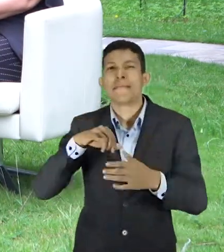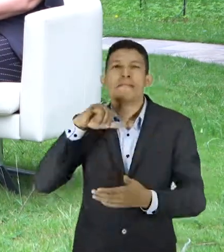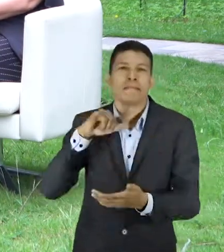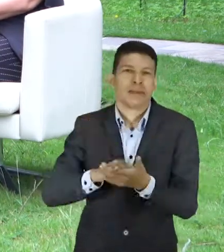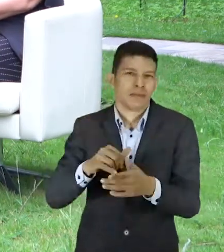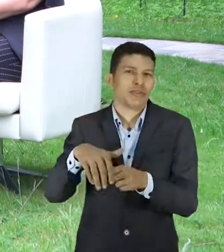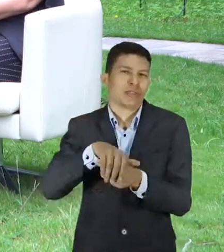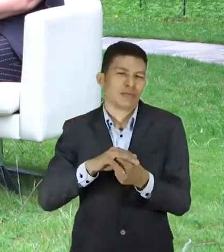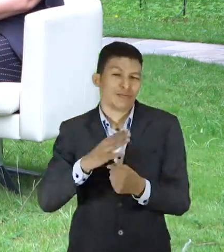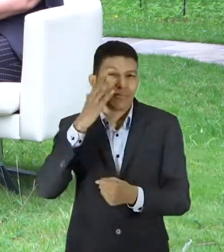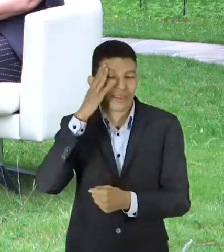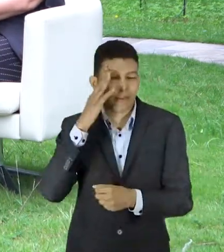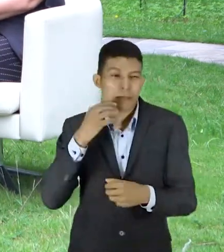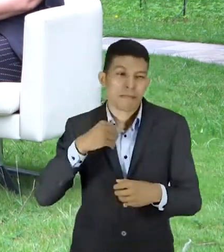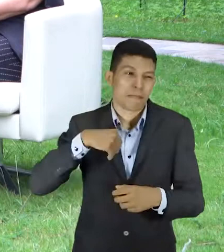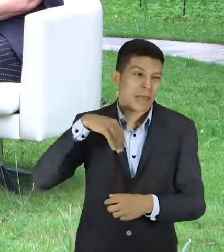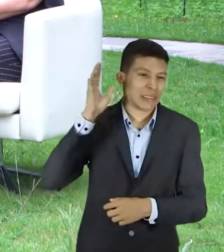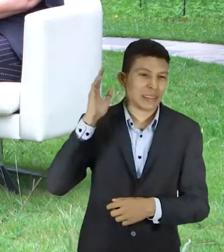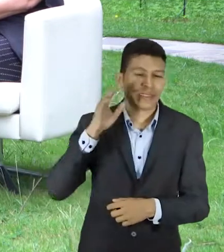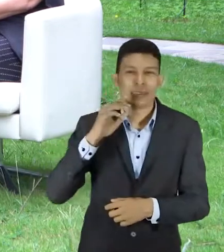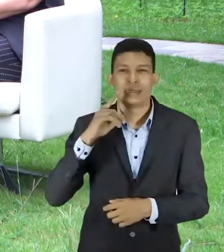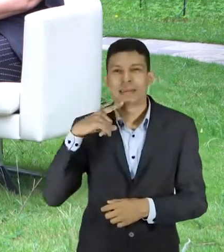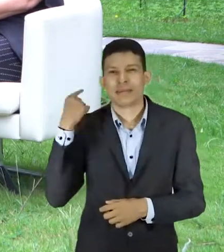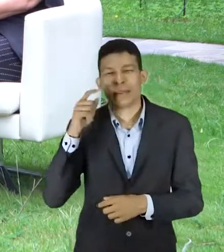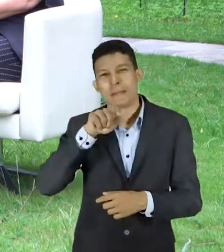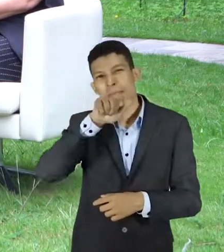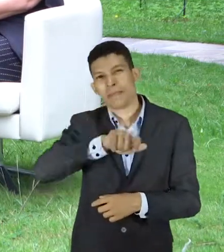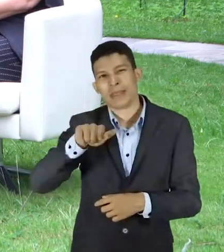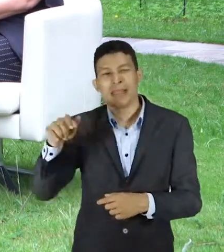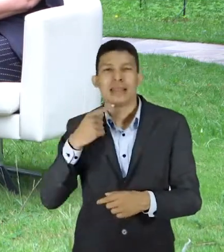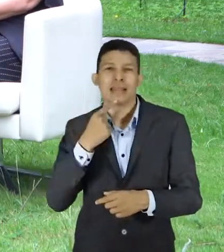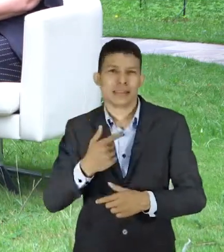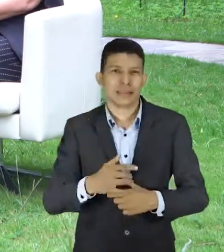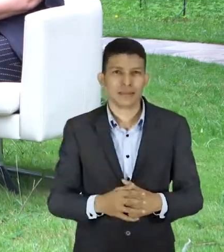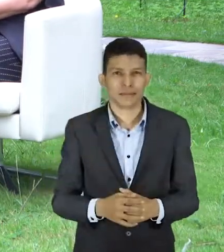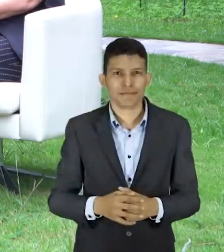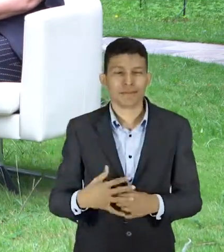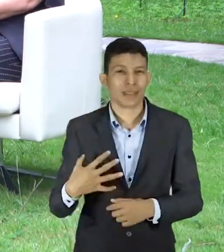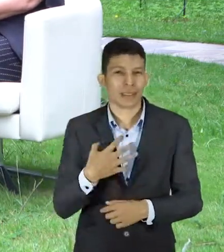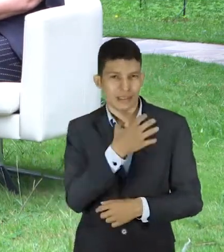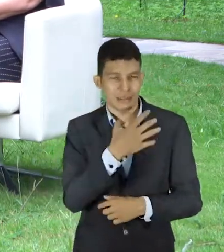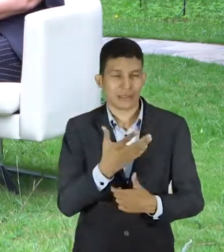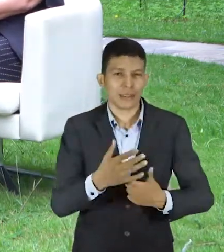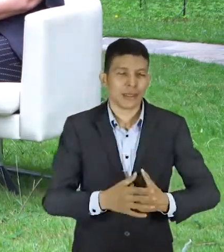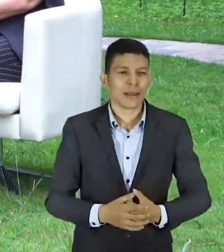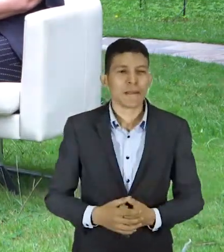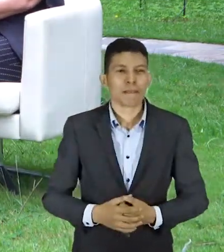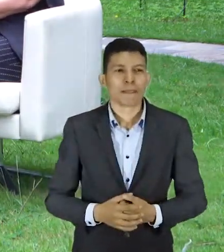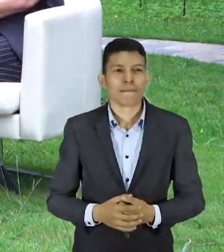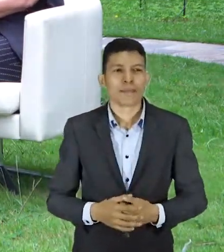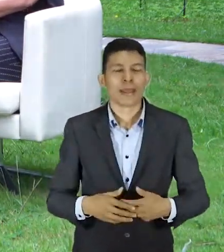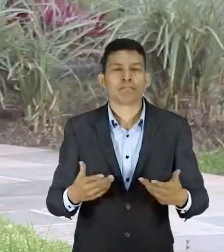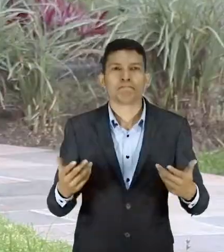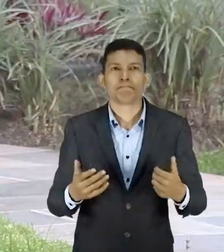por la misma situación y sobre todo por todo lo que la gente dice, ¿no? del cáncer.